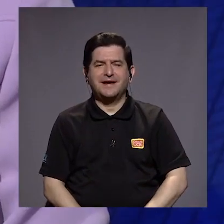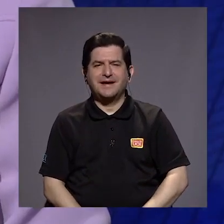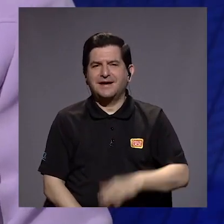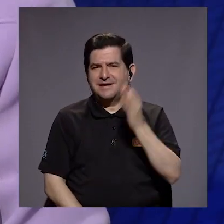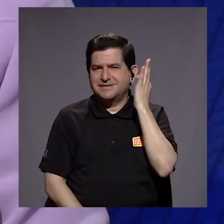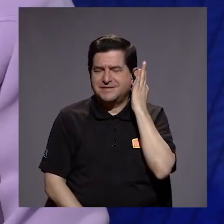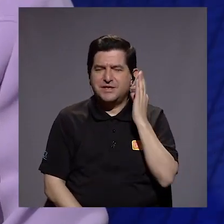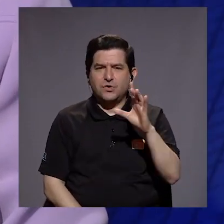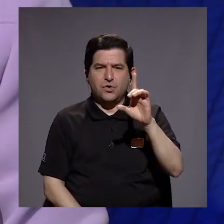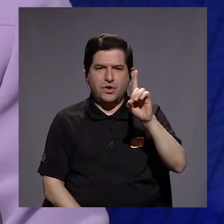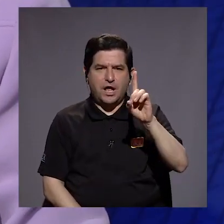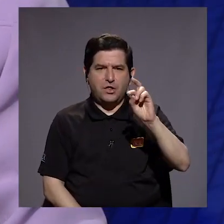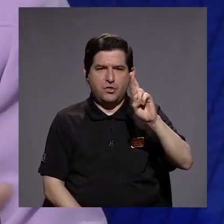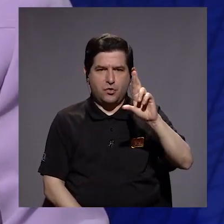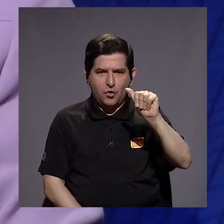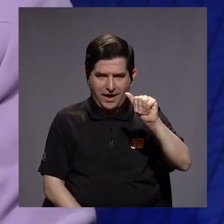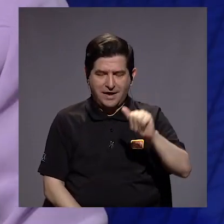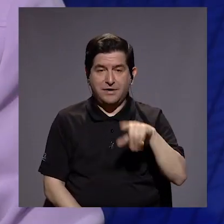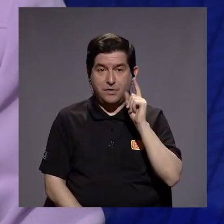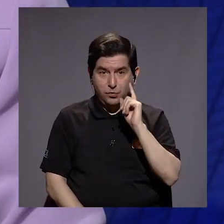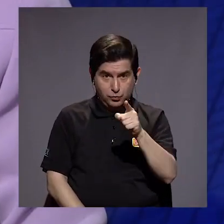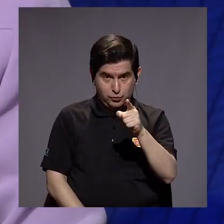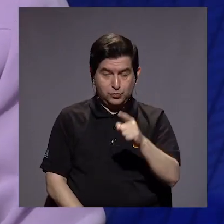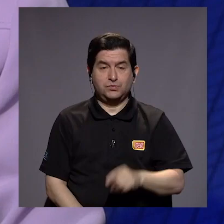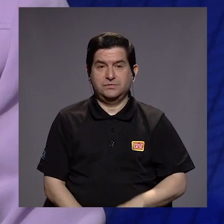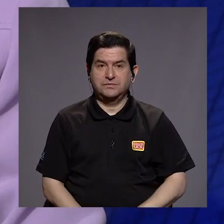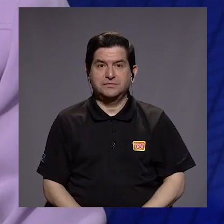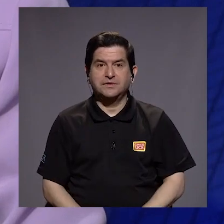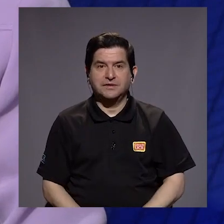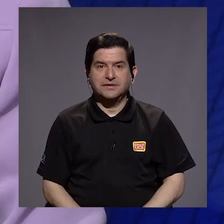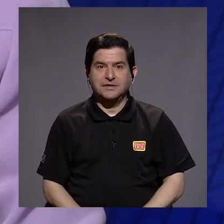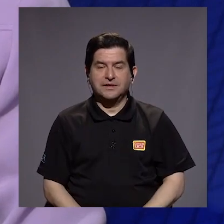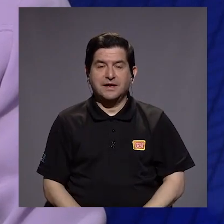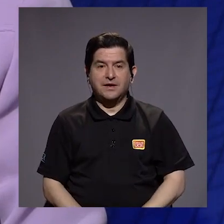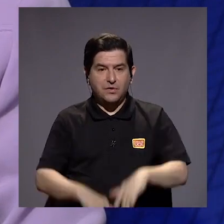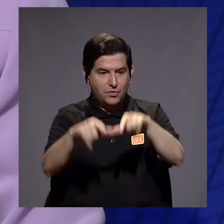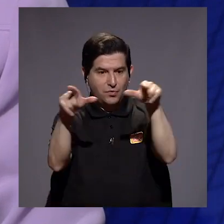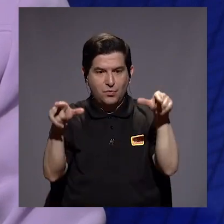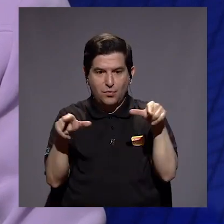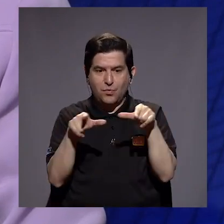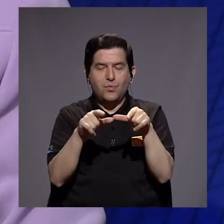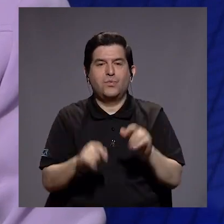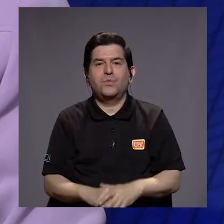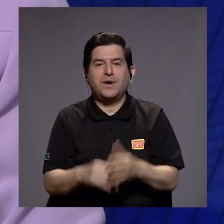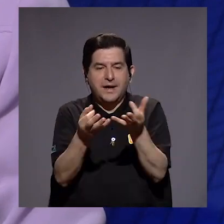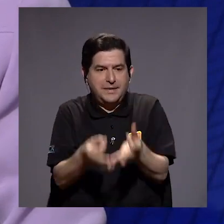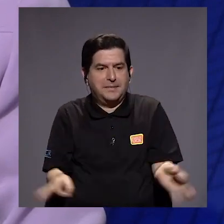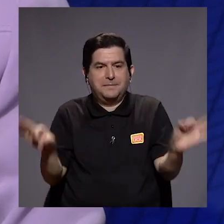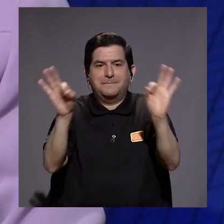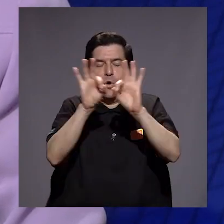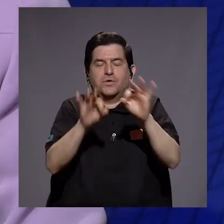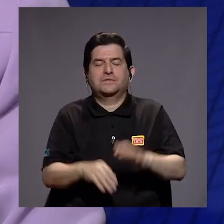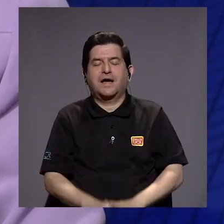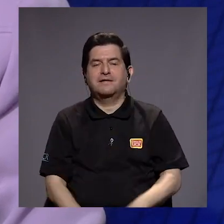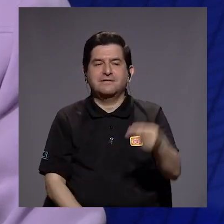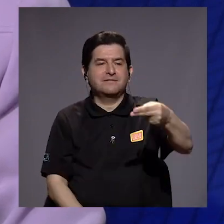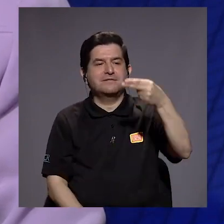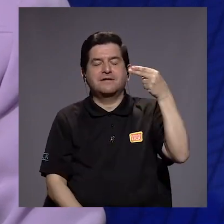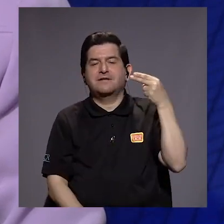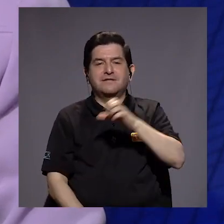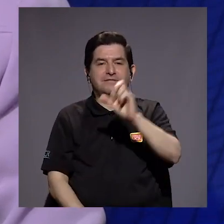Doña Dora, usted sin lugar a dudas se encuentra ocupando una página en la